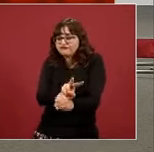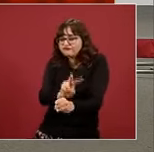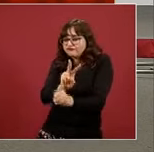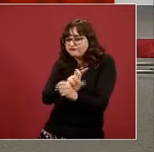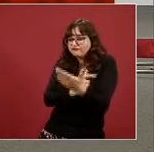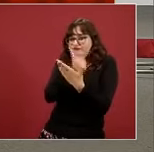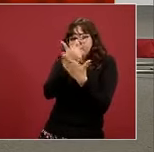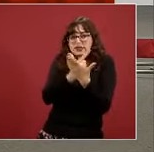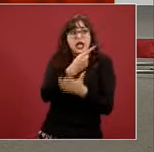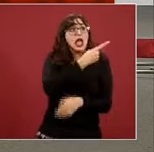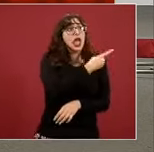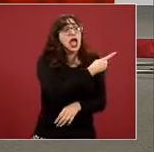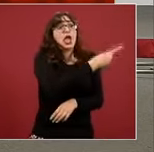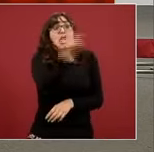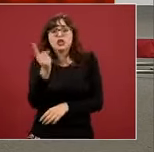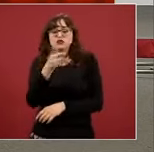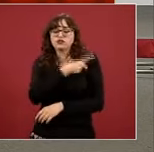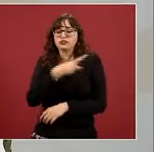tengan una